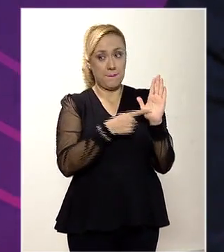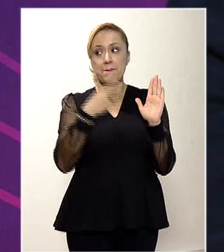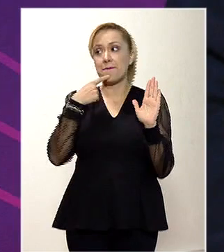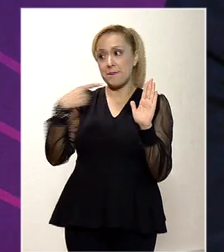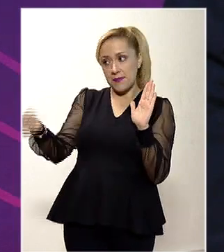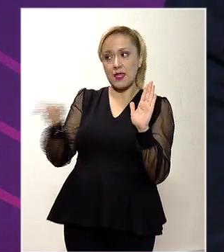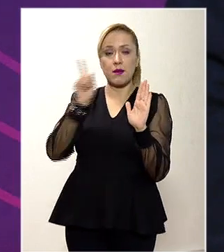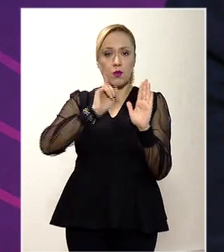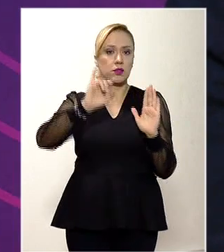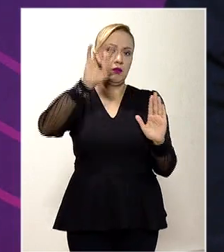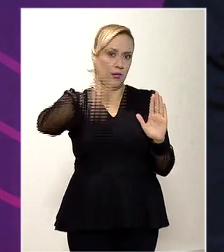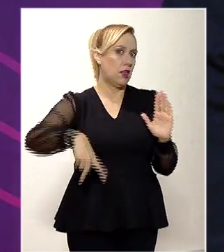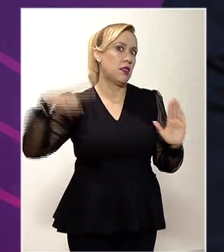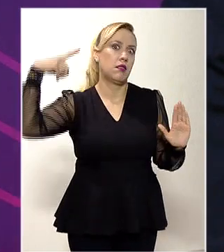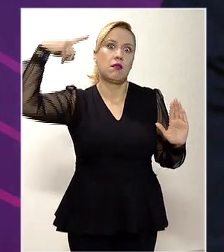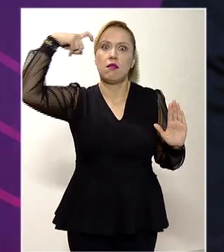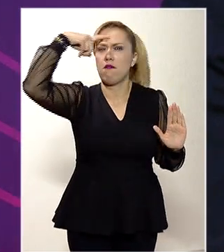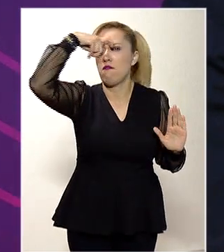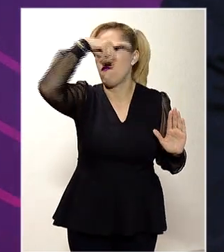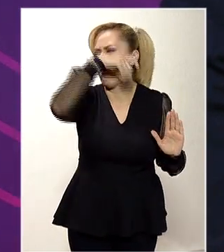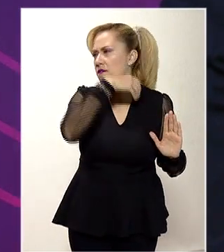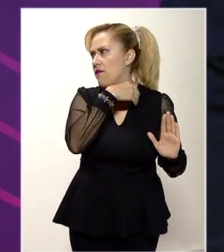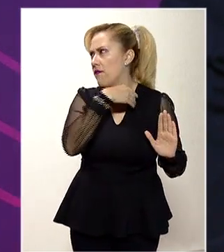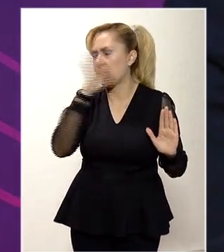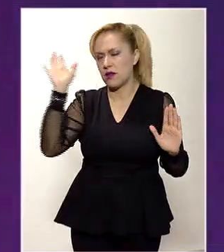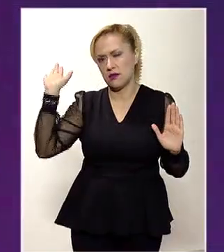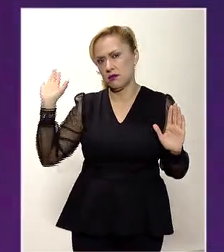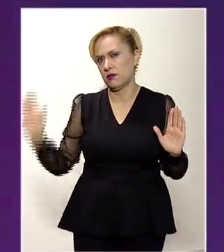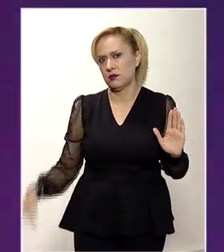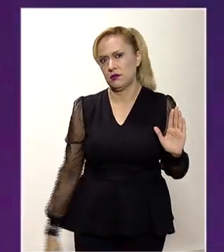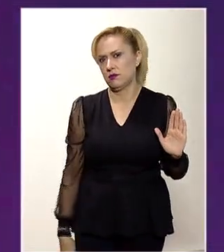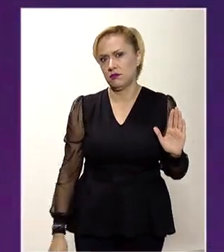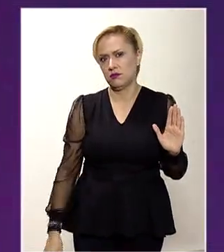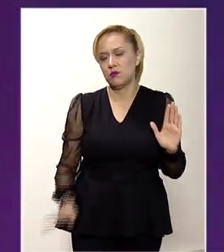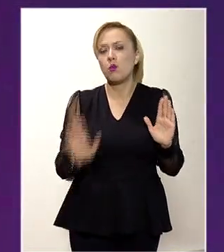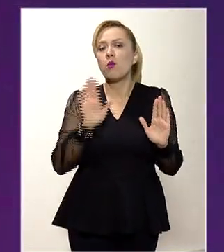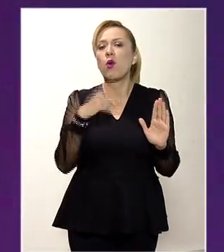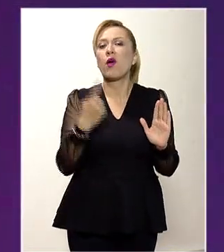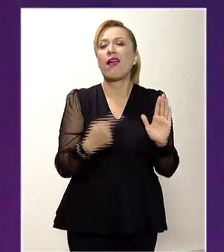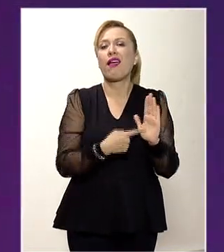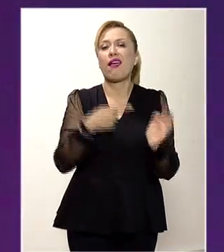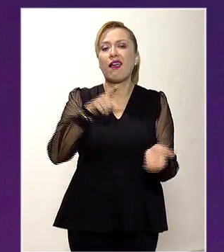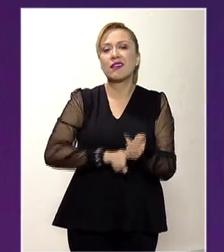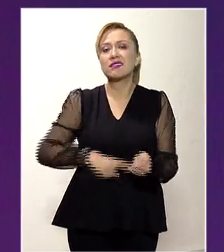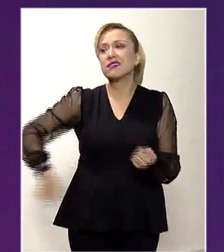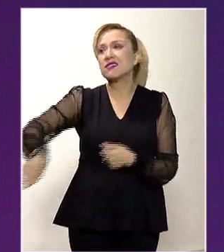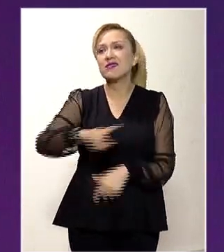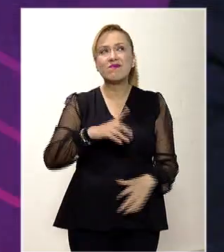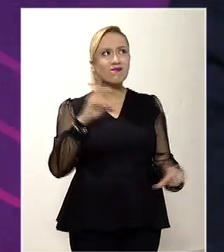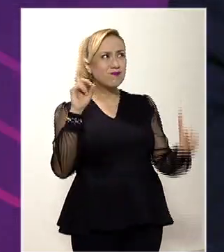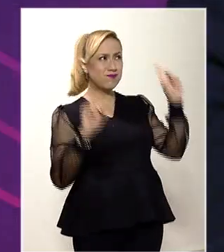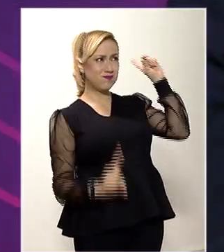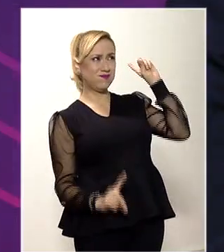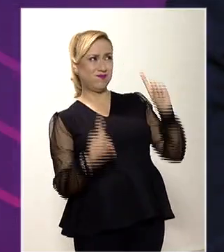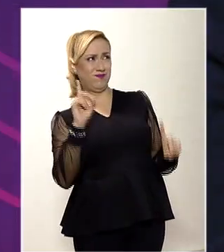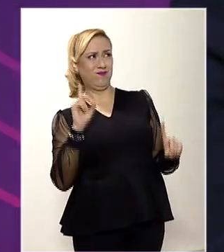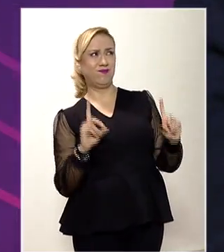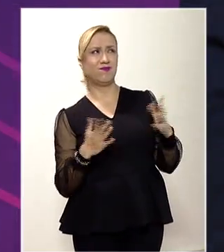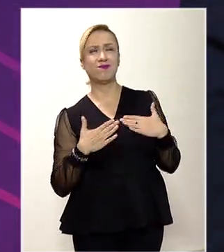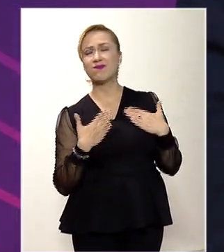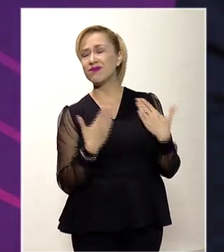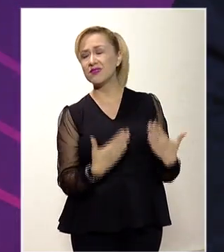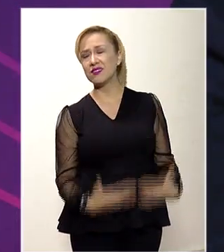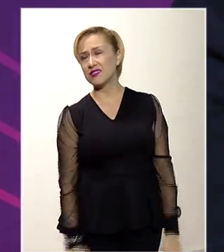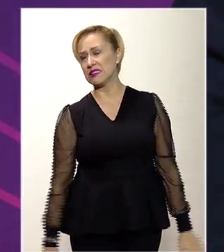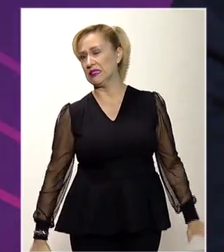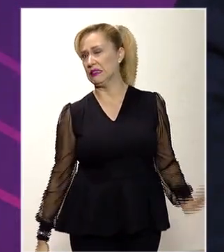Volga, compleja, ¿no? Porque, pues sí, está construida desde la desconfianza, ¿no? Entonces, si tú lees esa